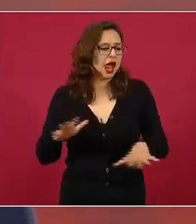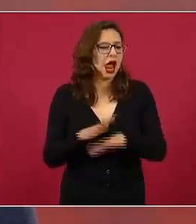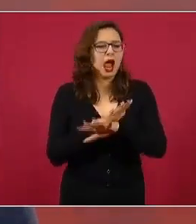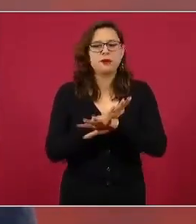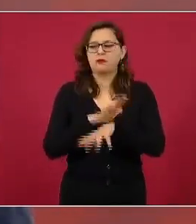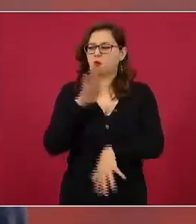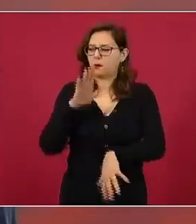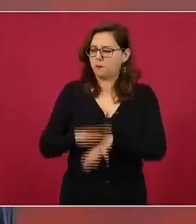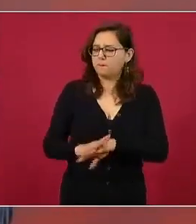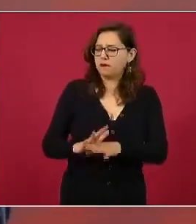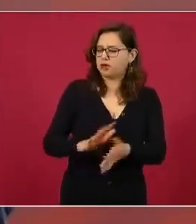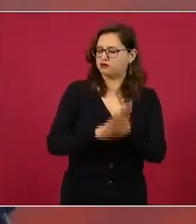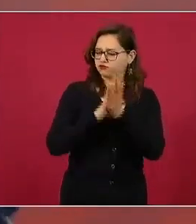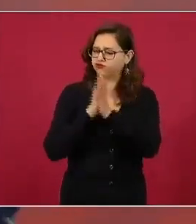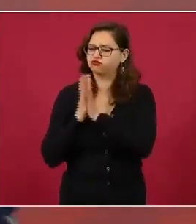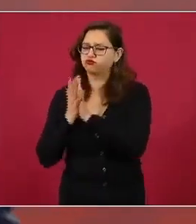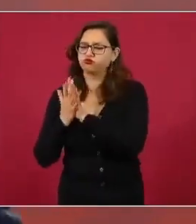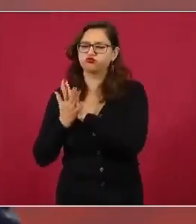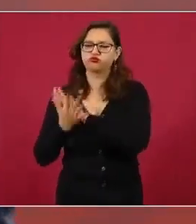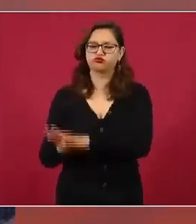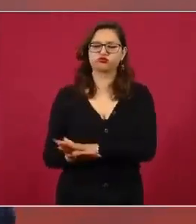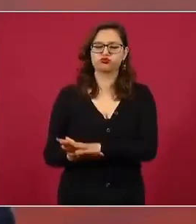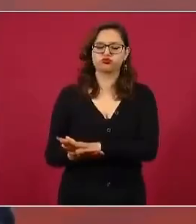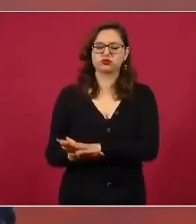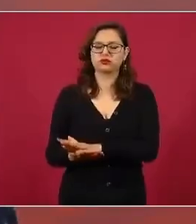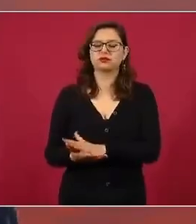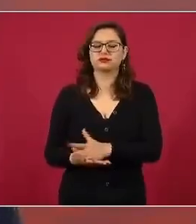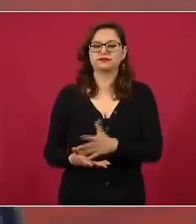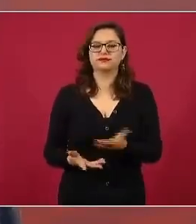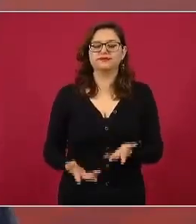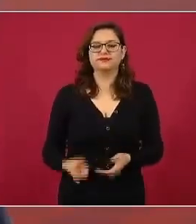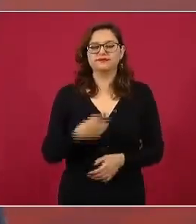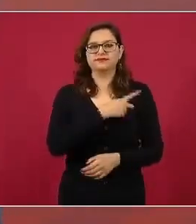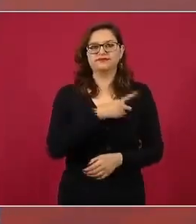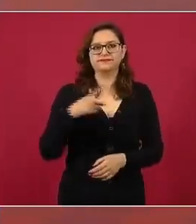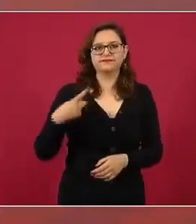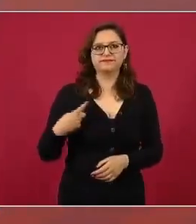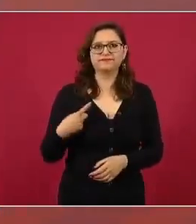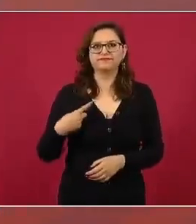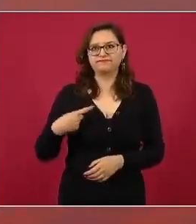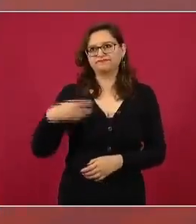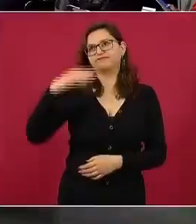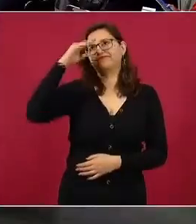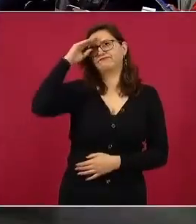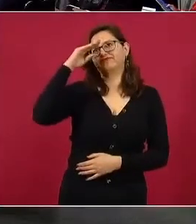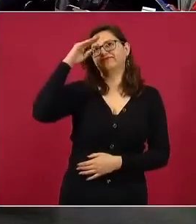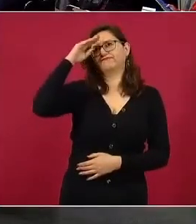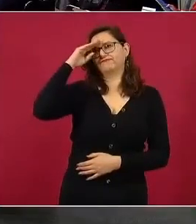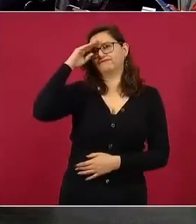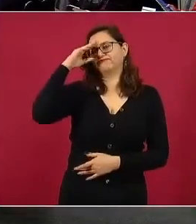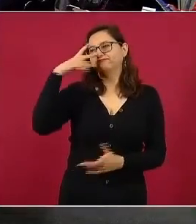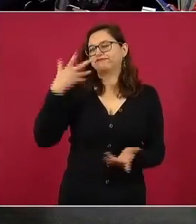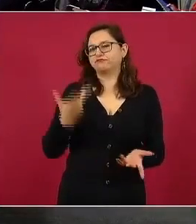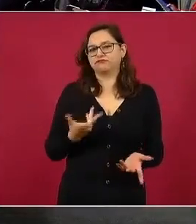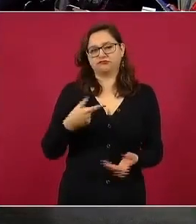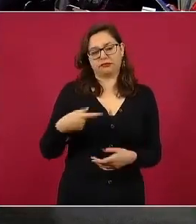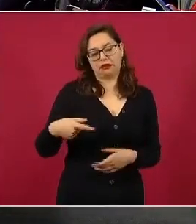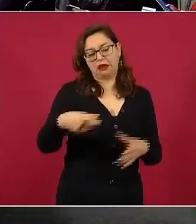Lo que tenemos que buscar es que continuemos aún con la guerra sucia,